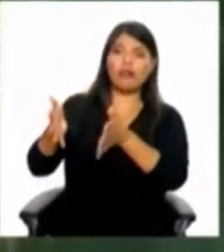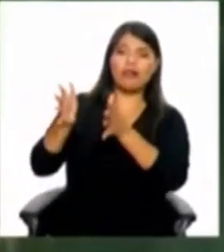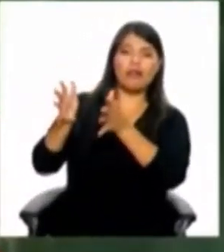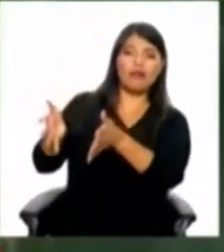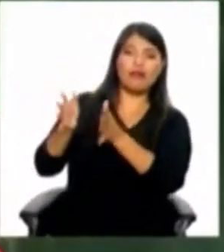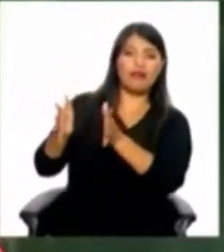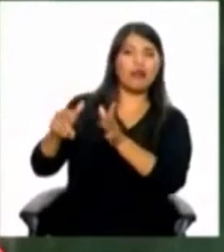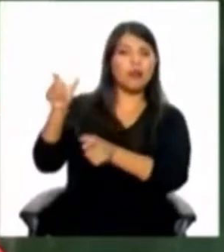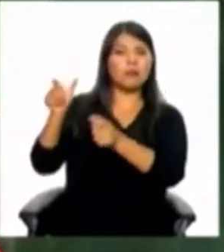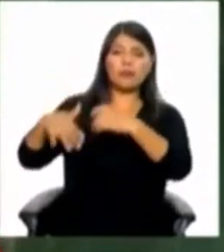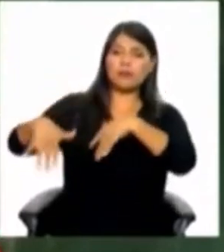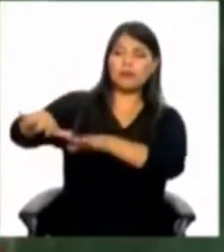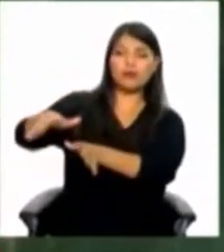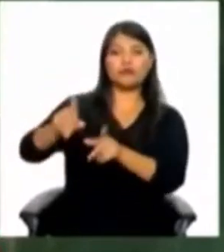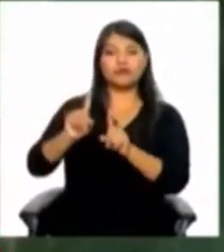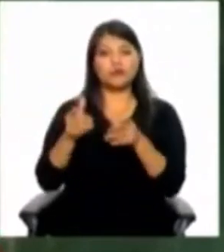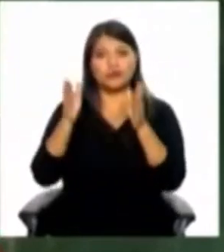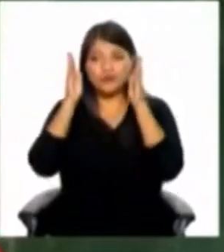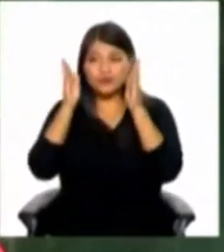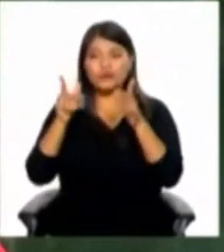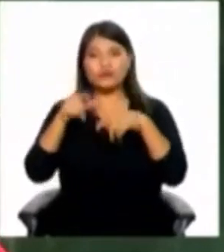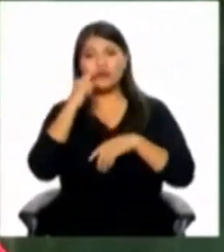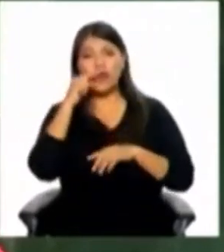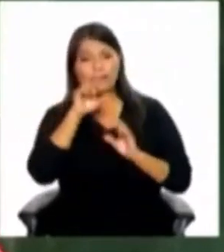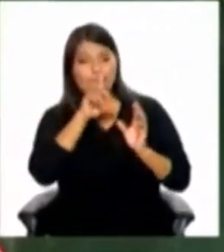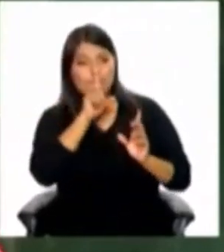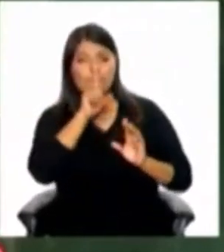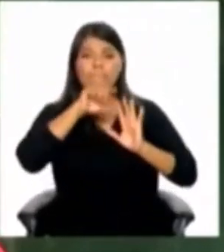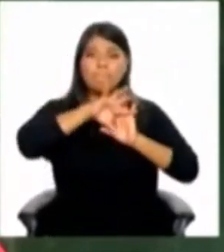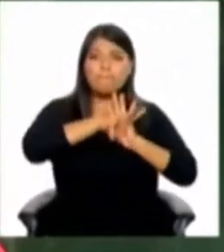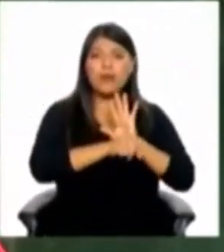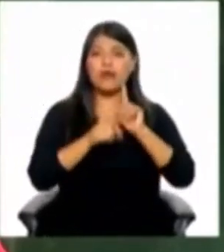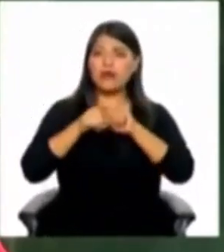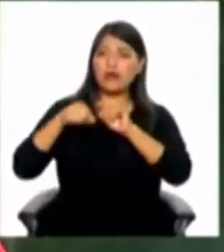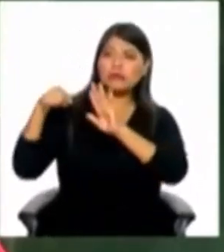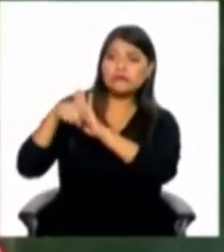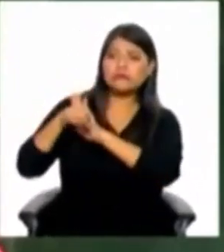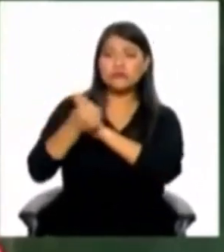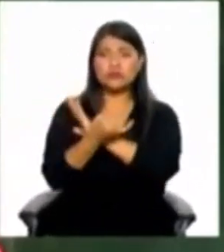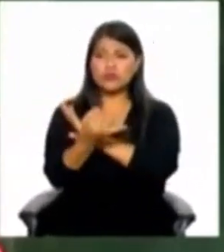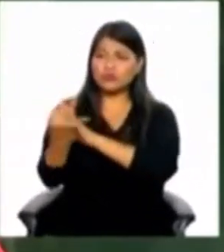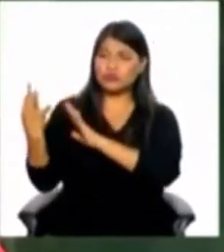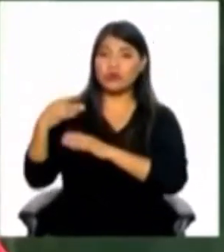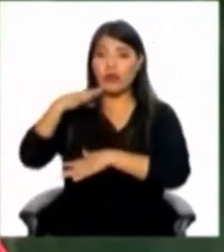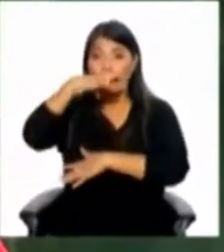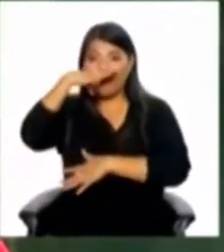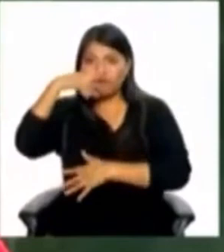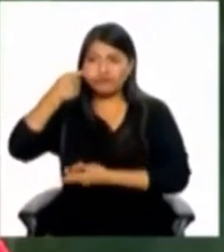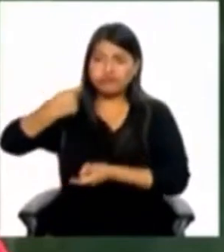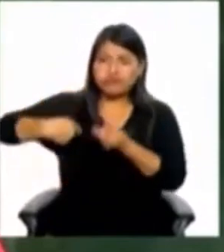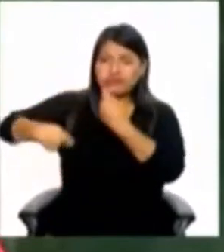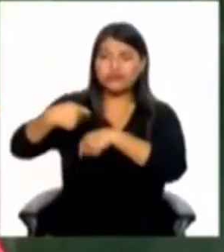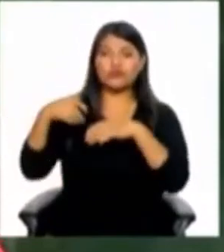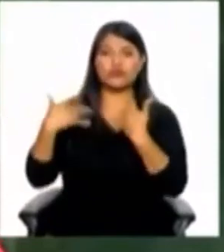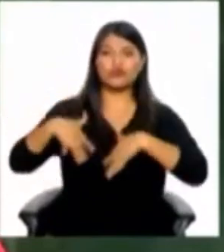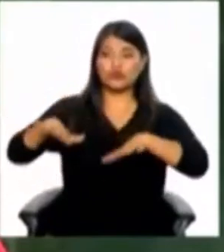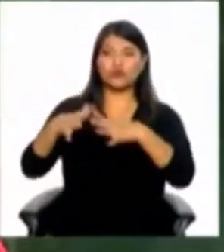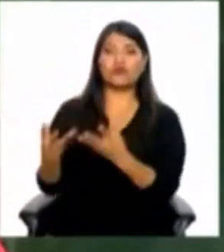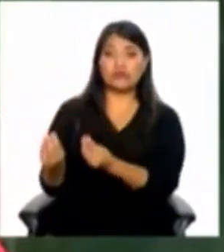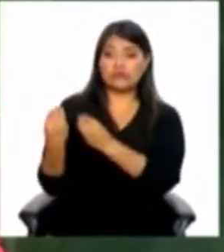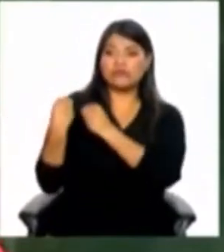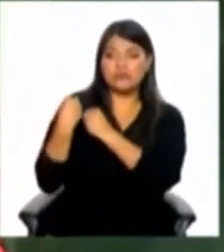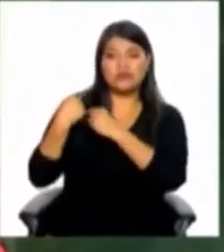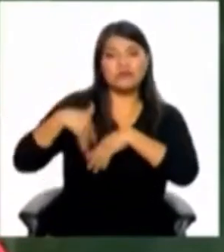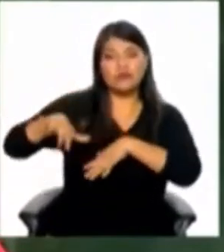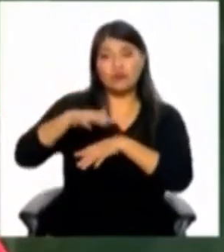la delincuencia, el crimen organizado y el narcotráfico. Estos problemas nos afectan a todos